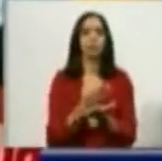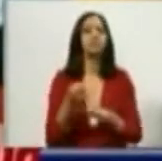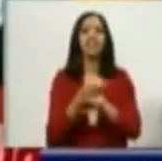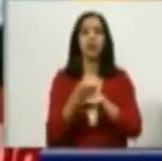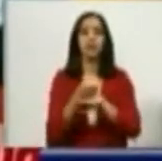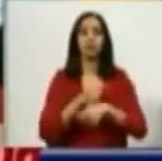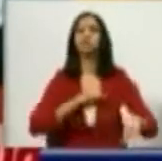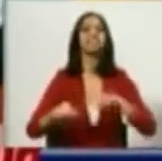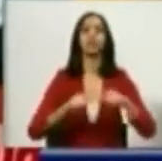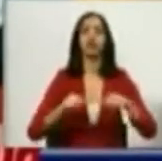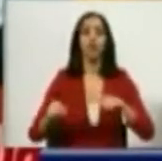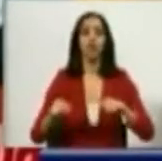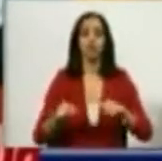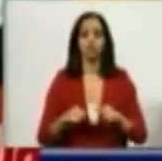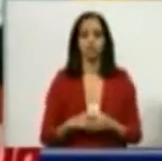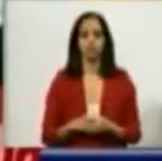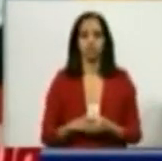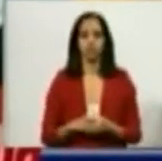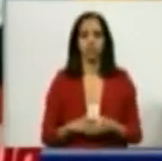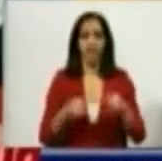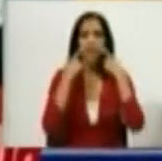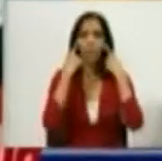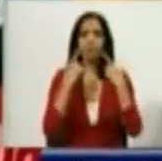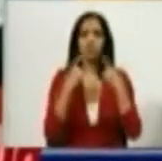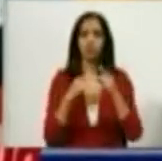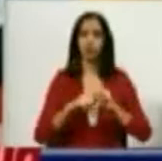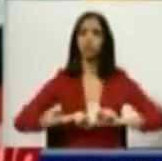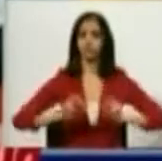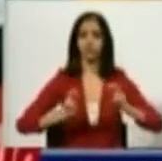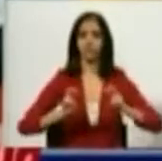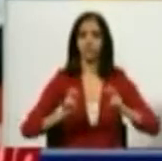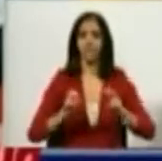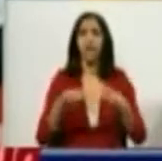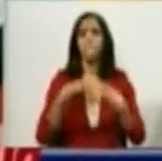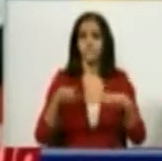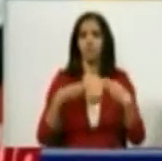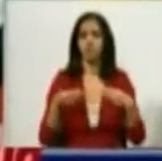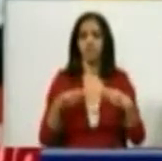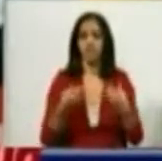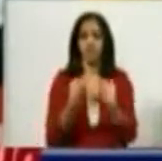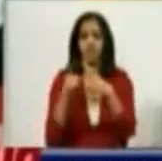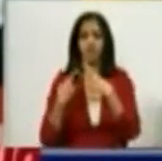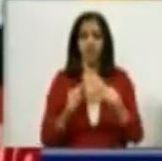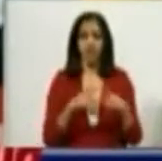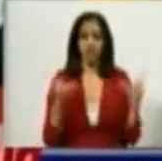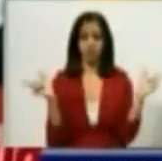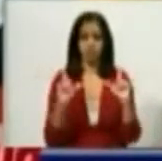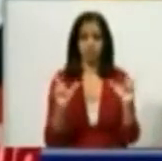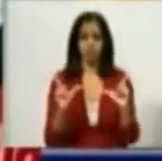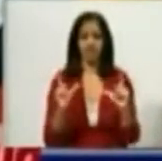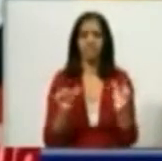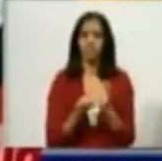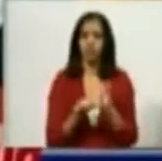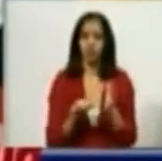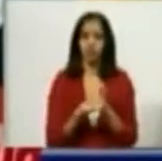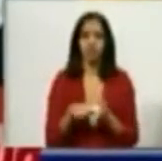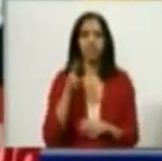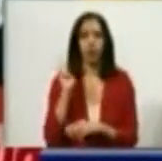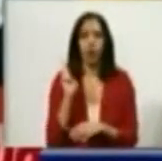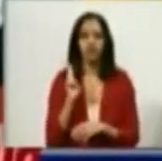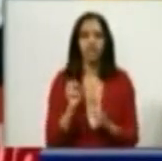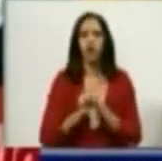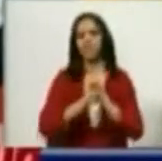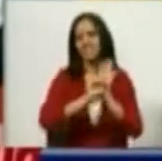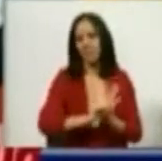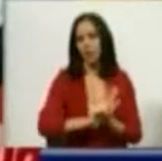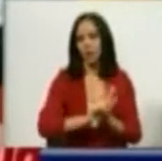dictatorial hemos visto casos en publicidad en distintos medios de comunicación donde se utilizan los símbolos